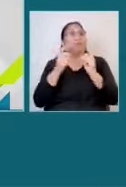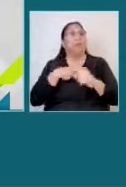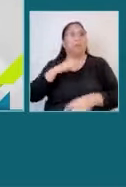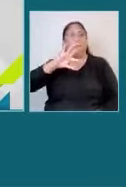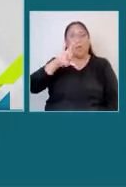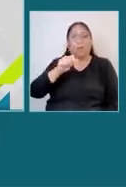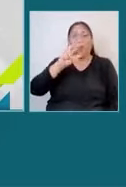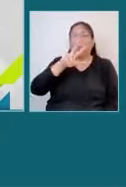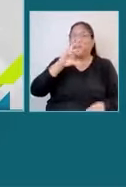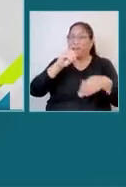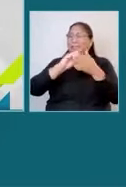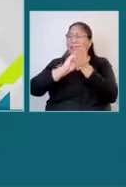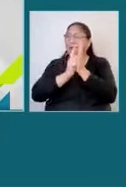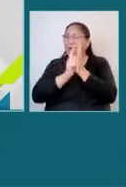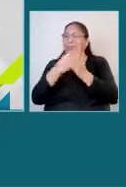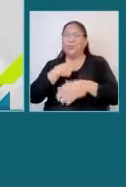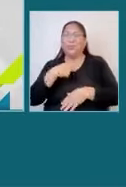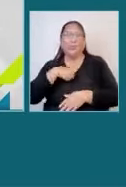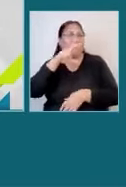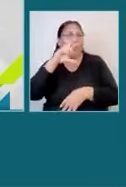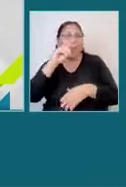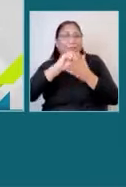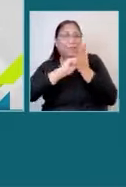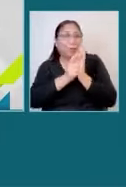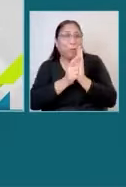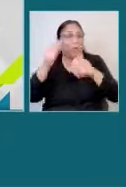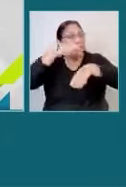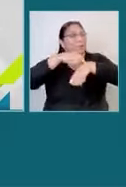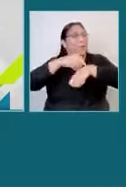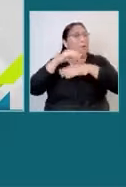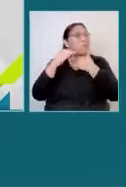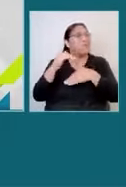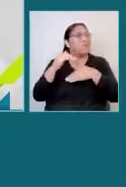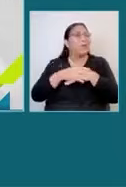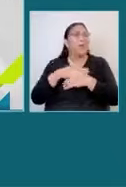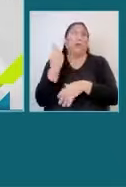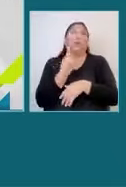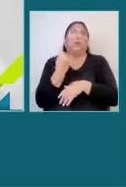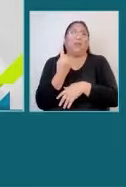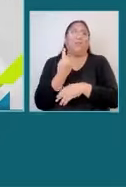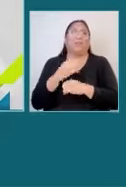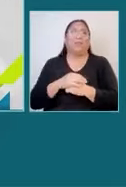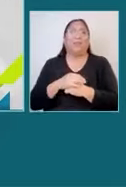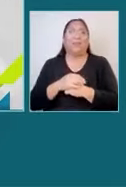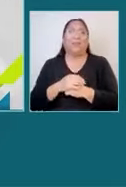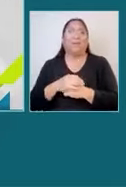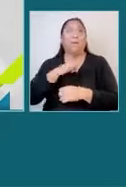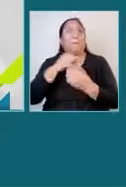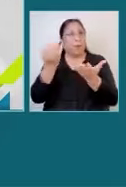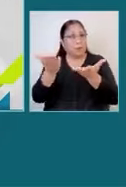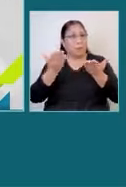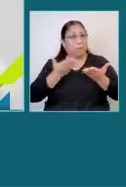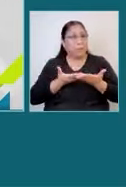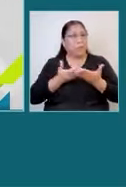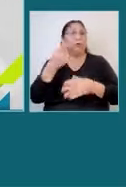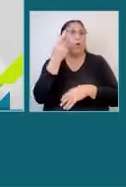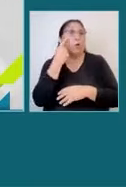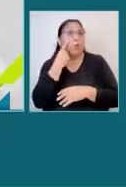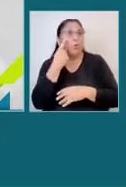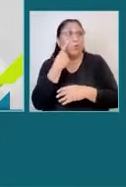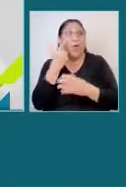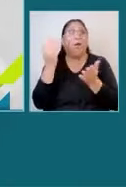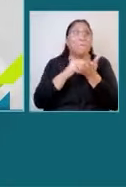30 segundos. 30, tómame tiempo. ¿Ya? Solamente para invitarlos a conocer un poco